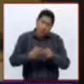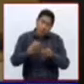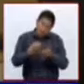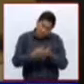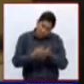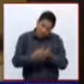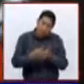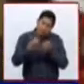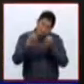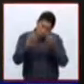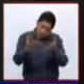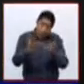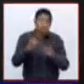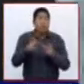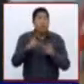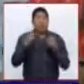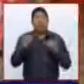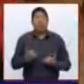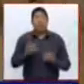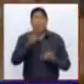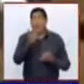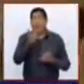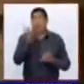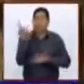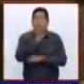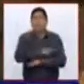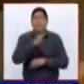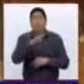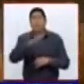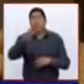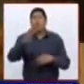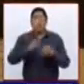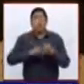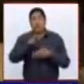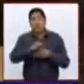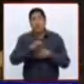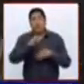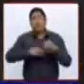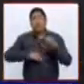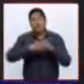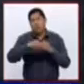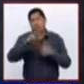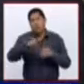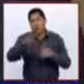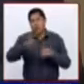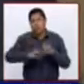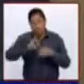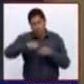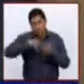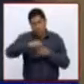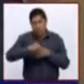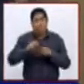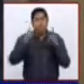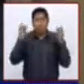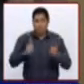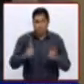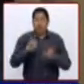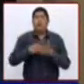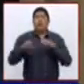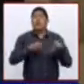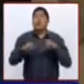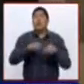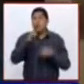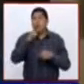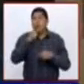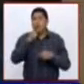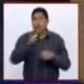por favor. Perfecto. Hoy estamos en 24 de mayo. Sería el 24 de junio, por favor. Muy bien. Ahora, ¿qué vamos a hacer? La